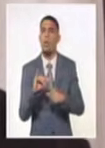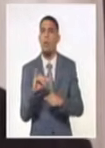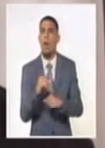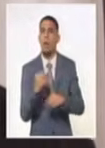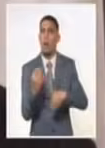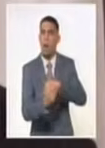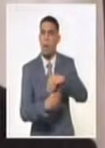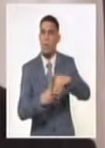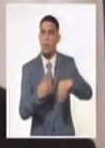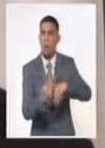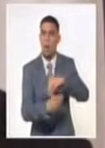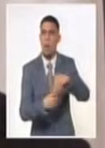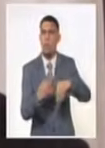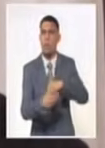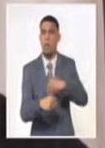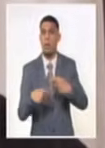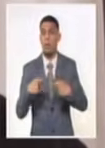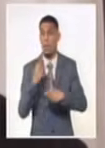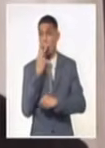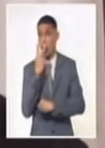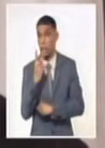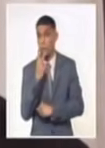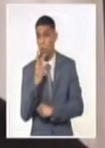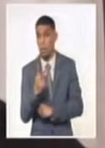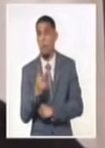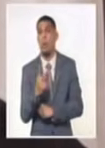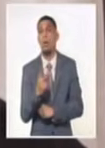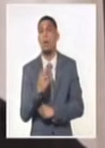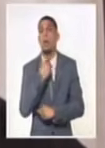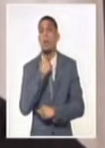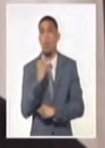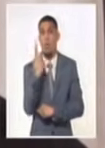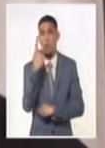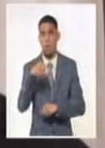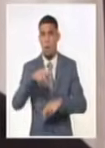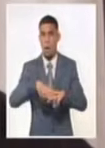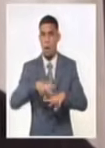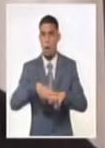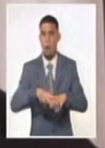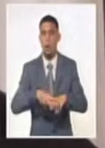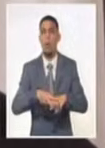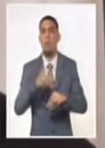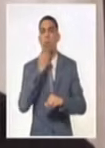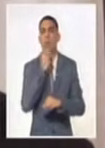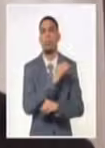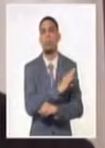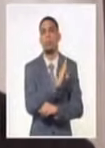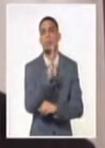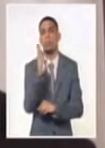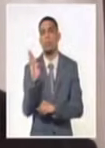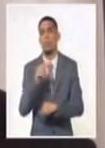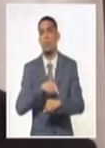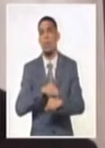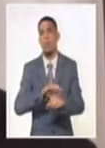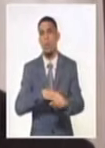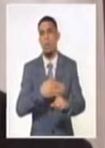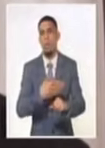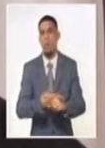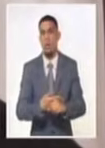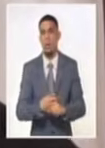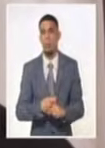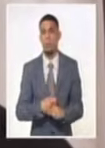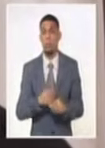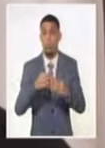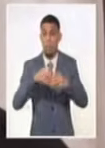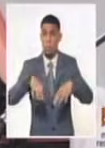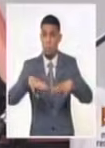nivel terciario de atención que sería únicamente en La Habana, pues se posponga para un momento posterior cuando las condiciones del país